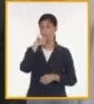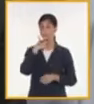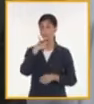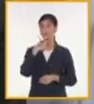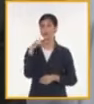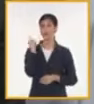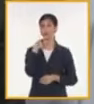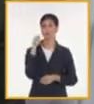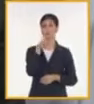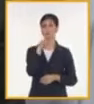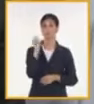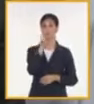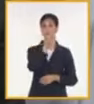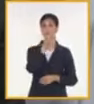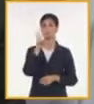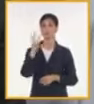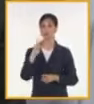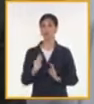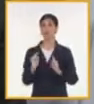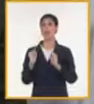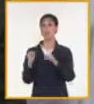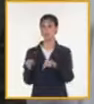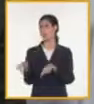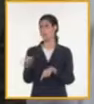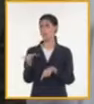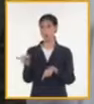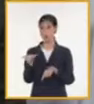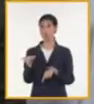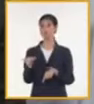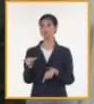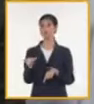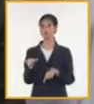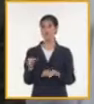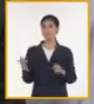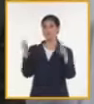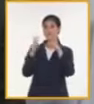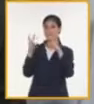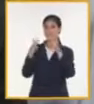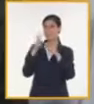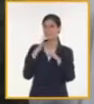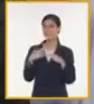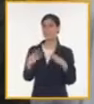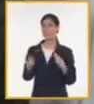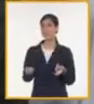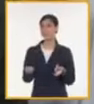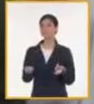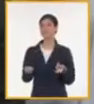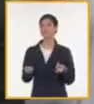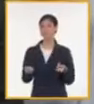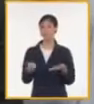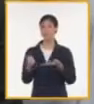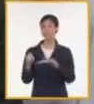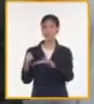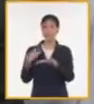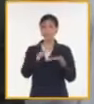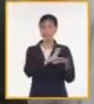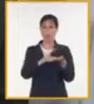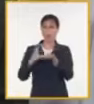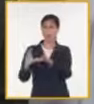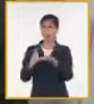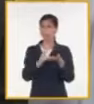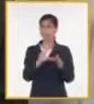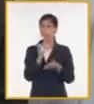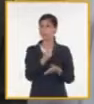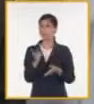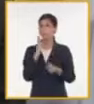técnico con los representantes del buró Federal de investigaciones sobre la cooperación para el enfrentamiento al terrorismo que ha sido un tema además que se ha tratado en todos